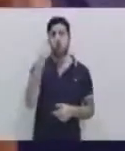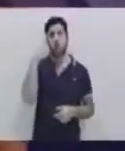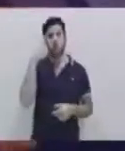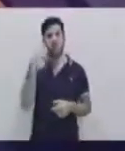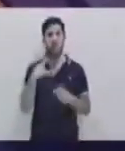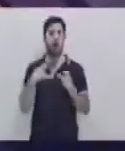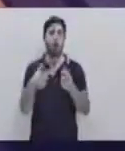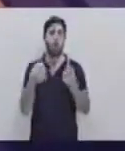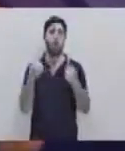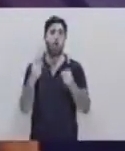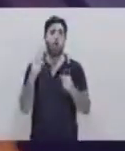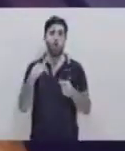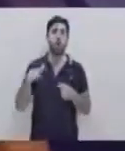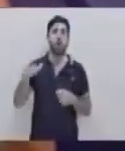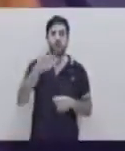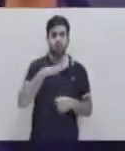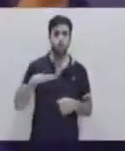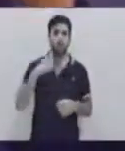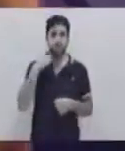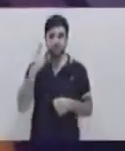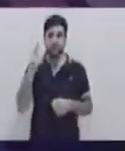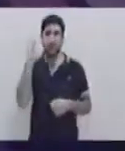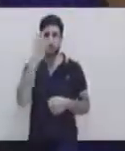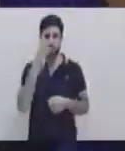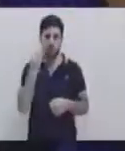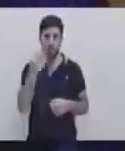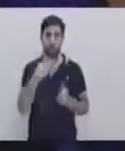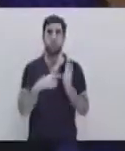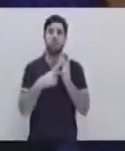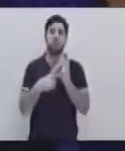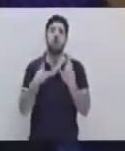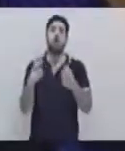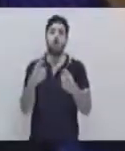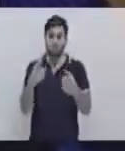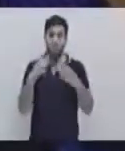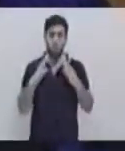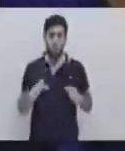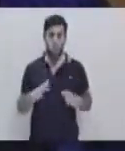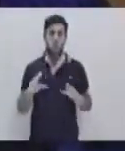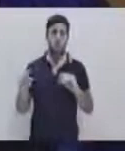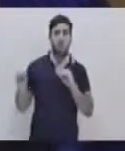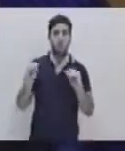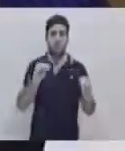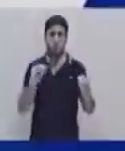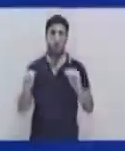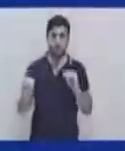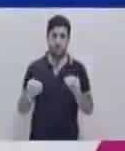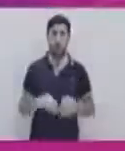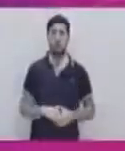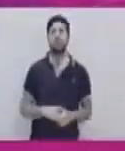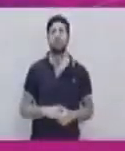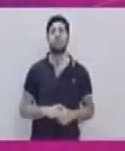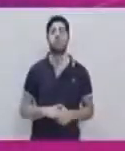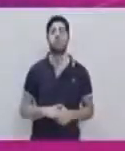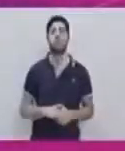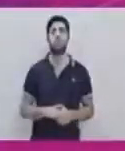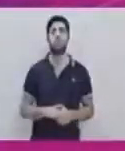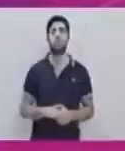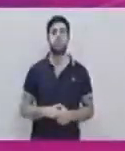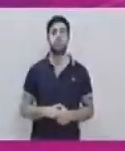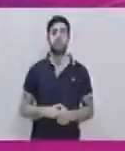de tu familia a que piense un mensaje y que delante de todos lo represente por medio de movimiento corporal.